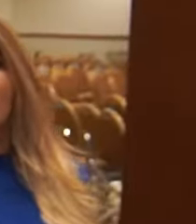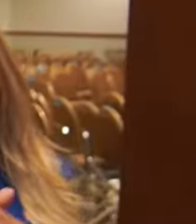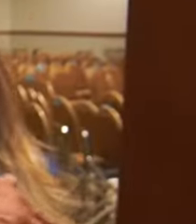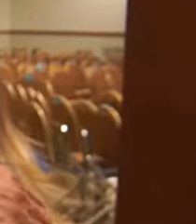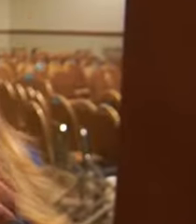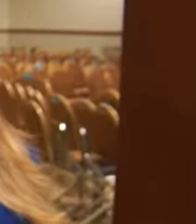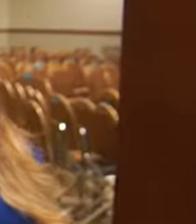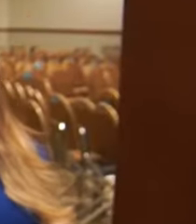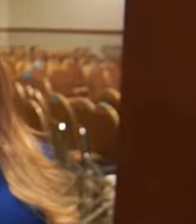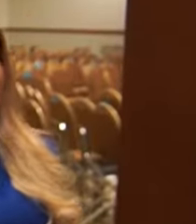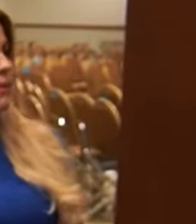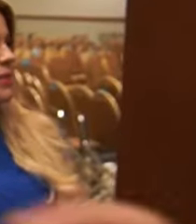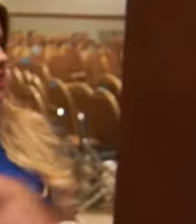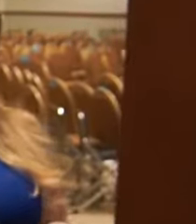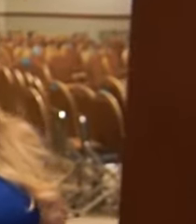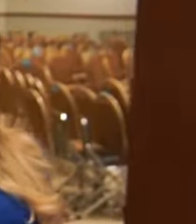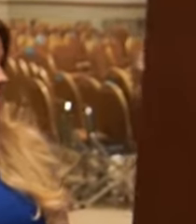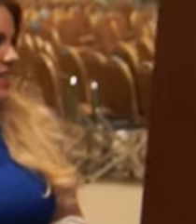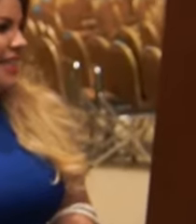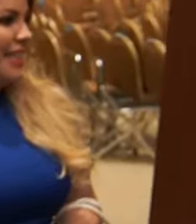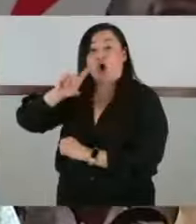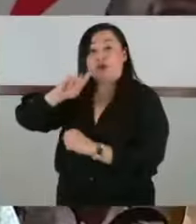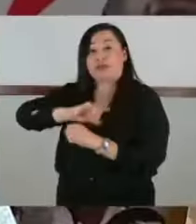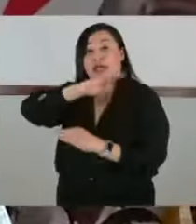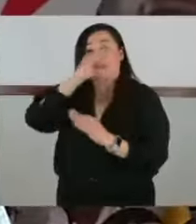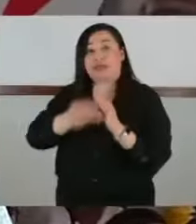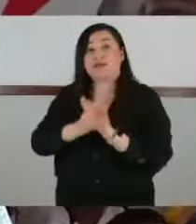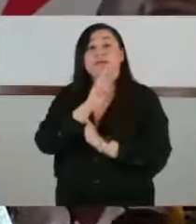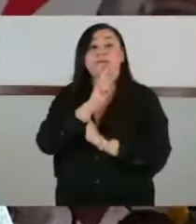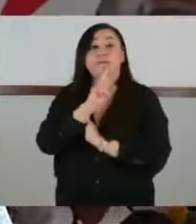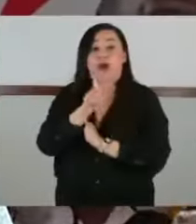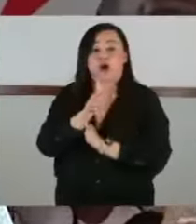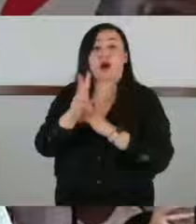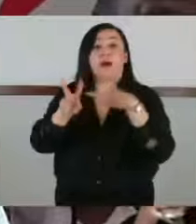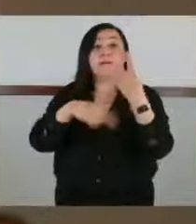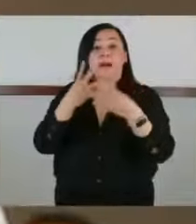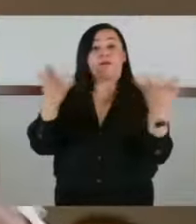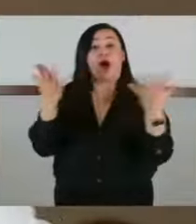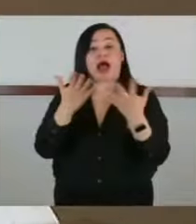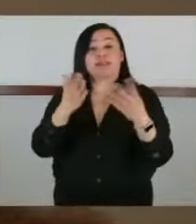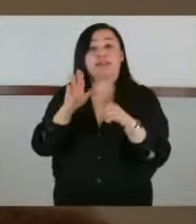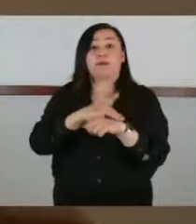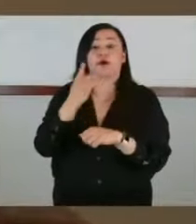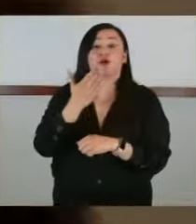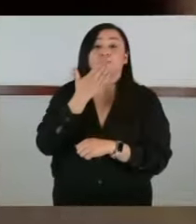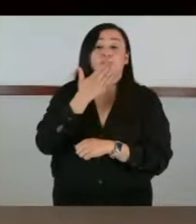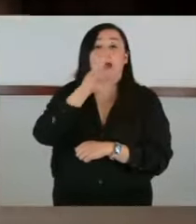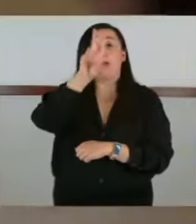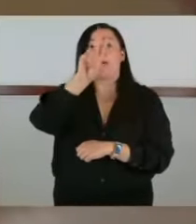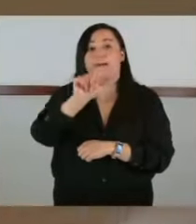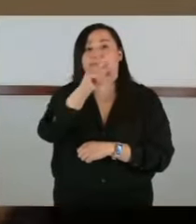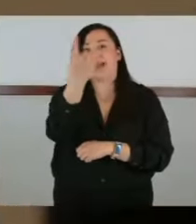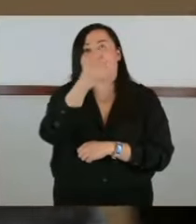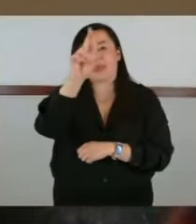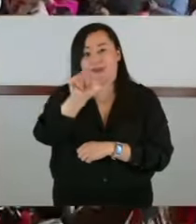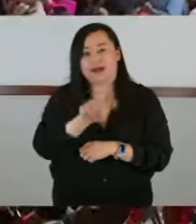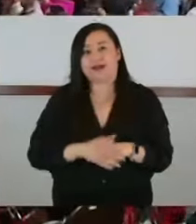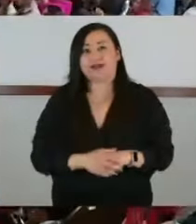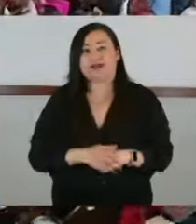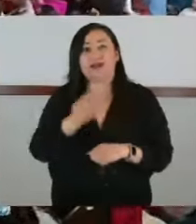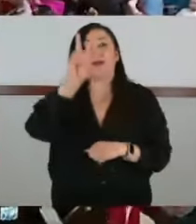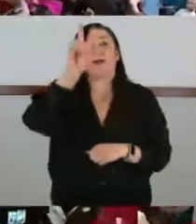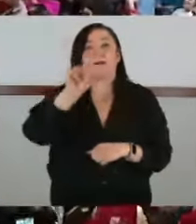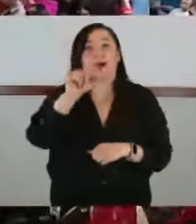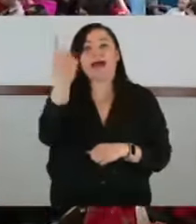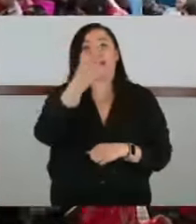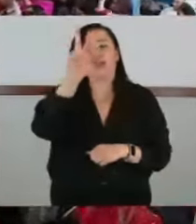lo estamos terminando mejor. Vamos a hacerlo por Sonora. ¡Va que va! ¡Va que va! ¡Va que